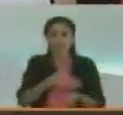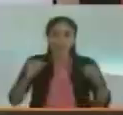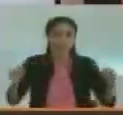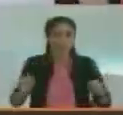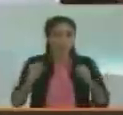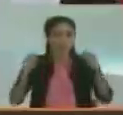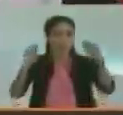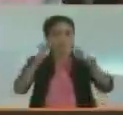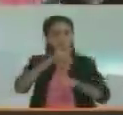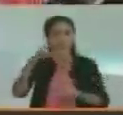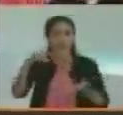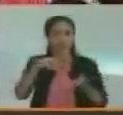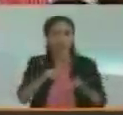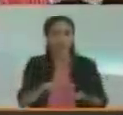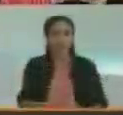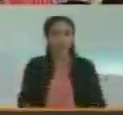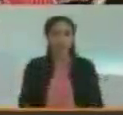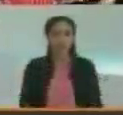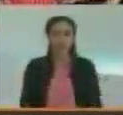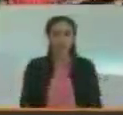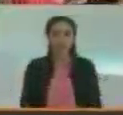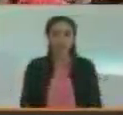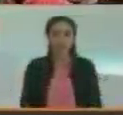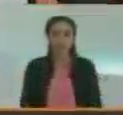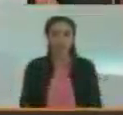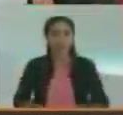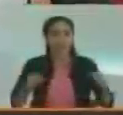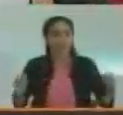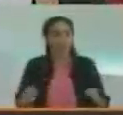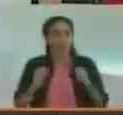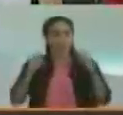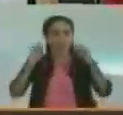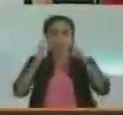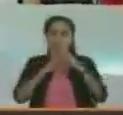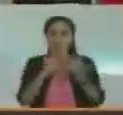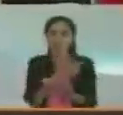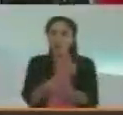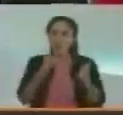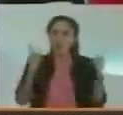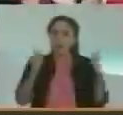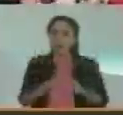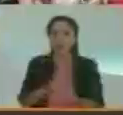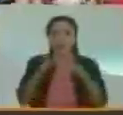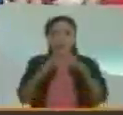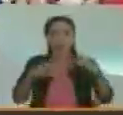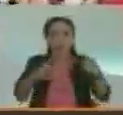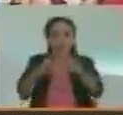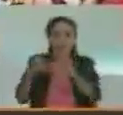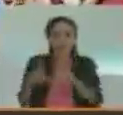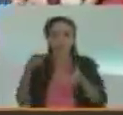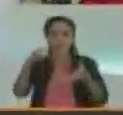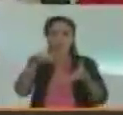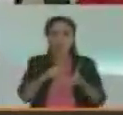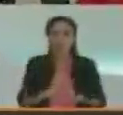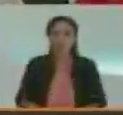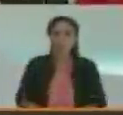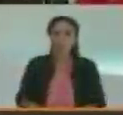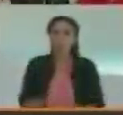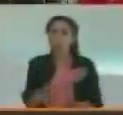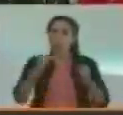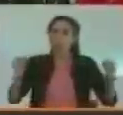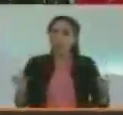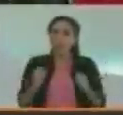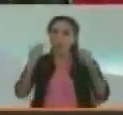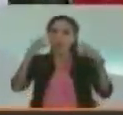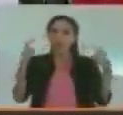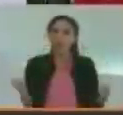de Carabobo! ¡Que viva la fuerza libertadora de Carabobo! ¡Que viva la victoria del